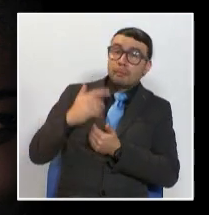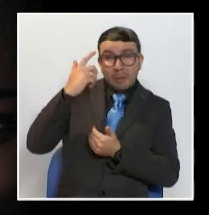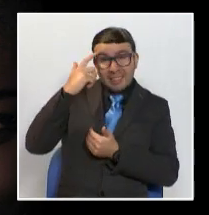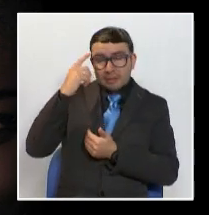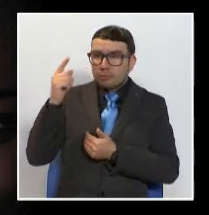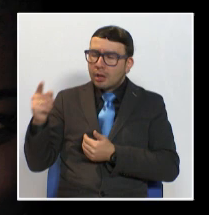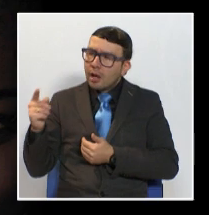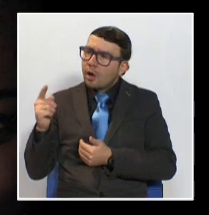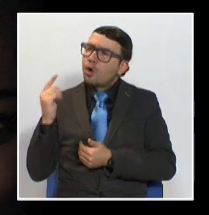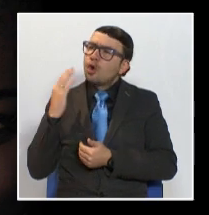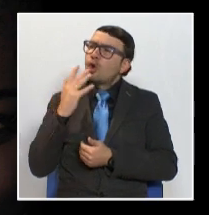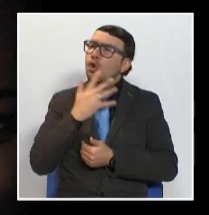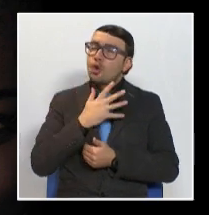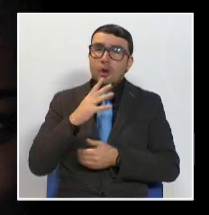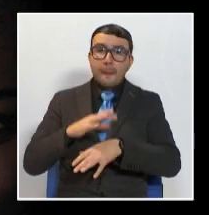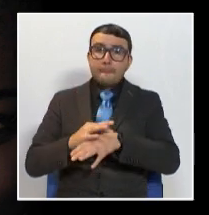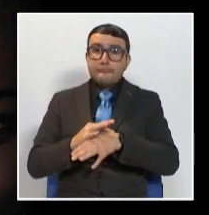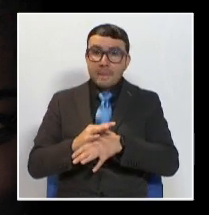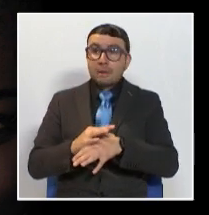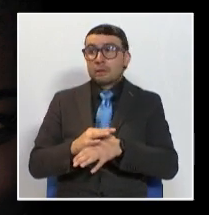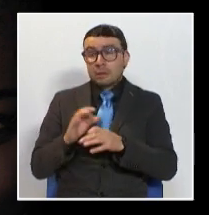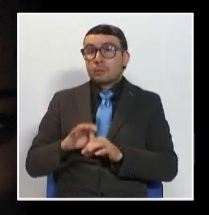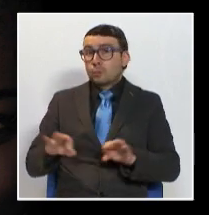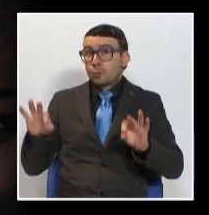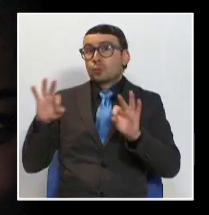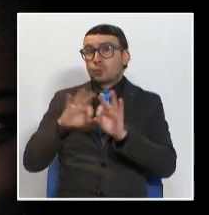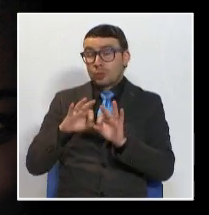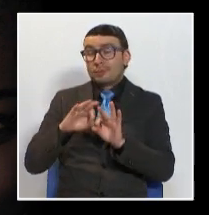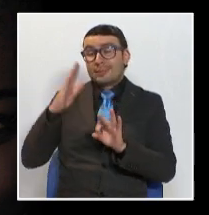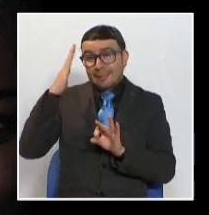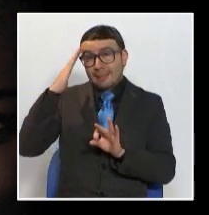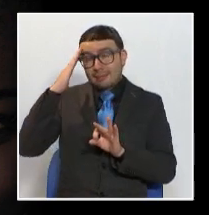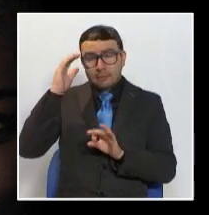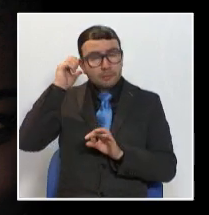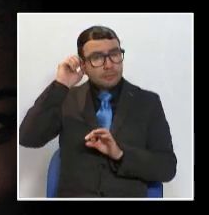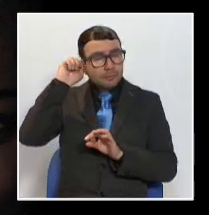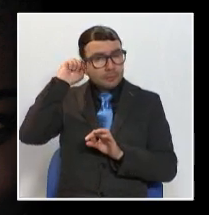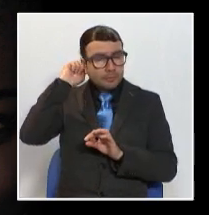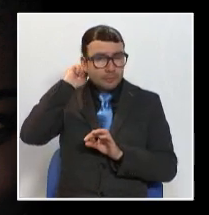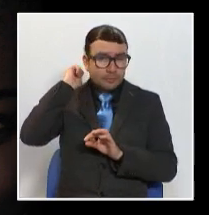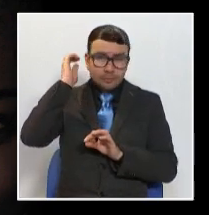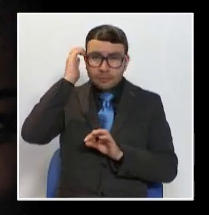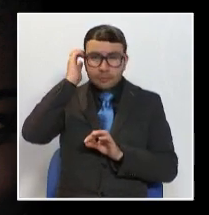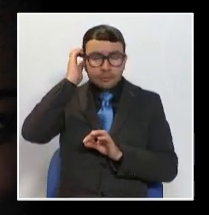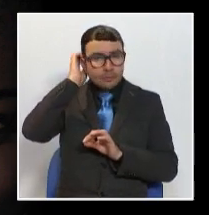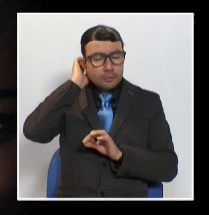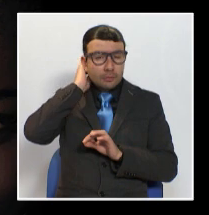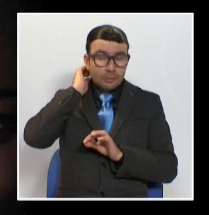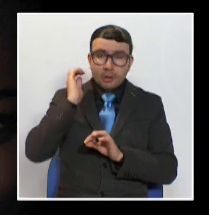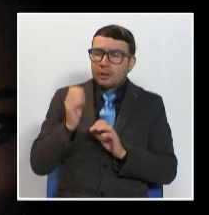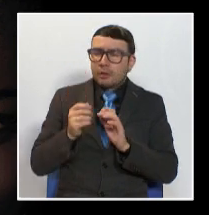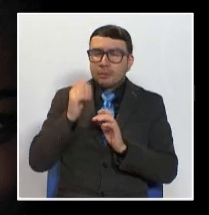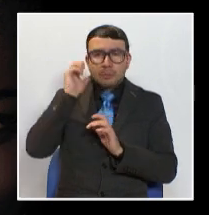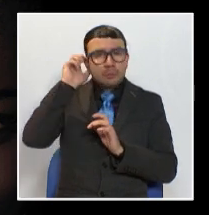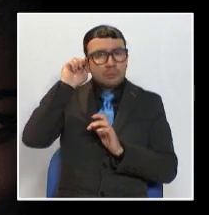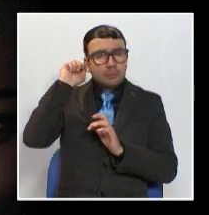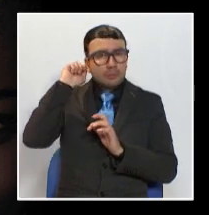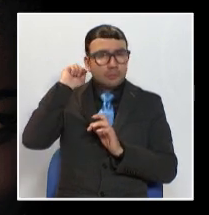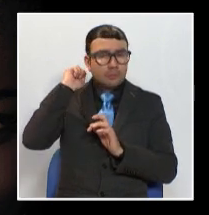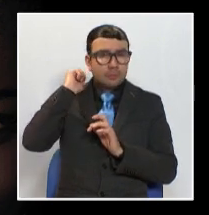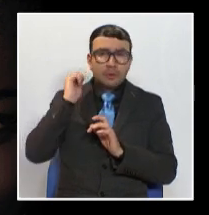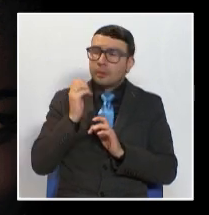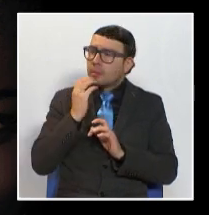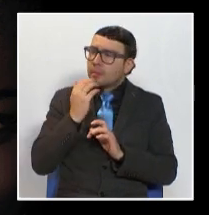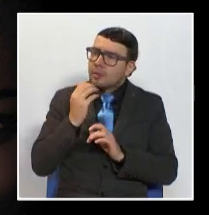piel, importante en dermatología, ¿por qué? Primero, estos son los fototipos de piel, los que fueron descritos